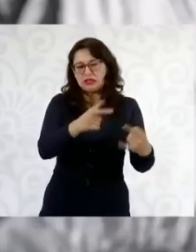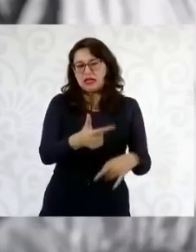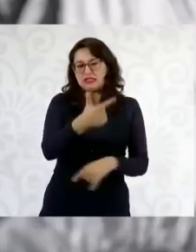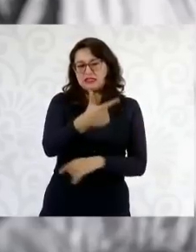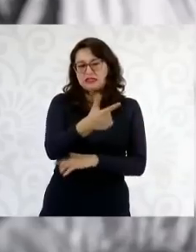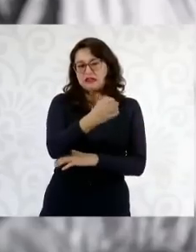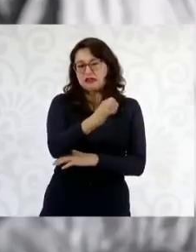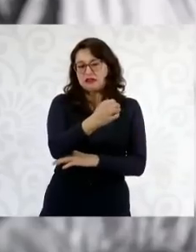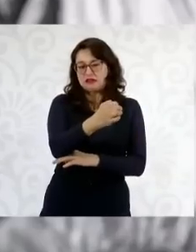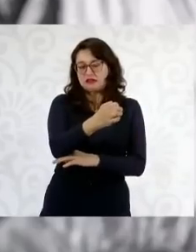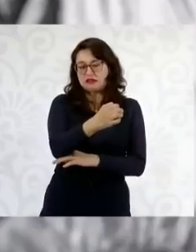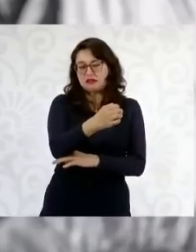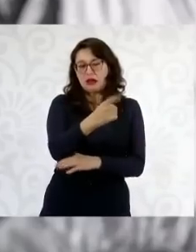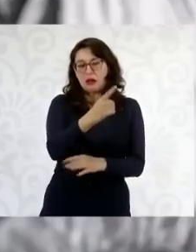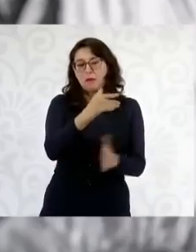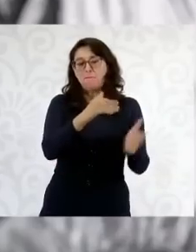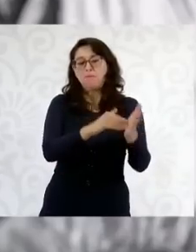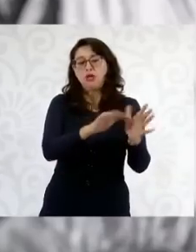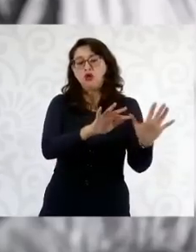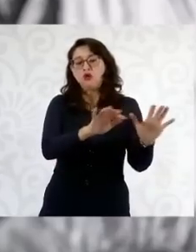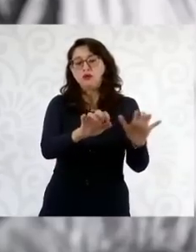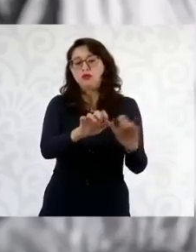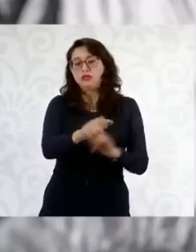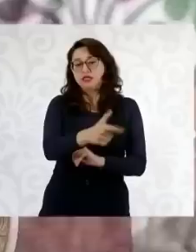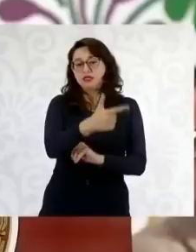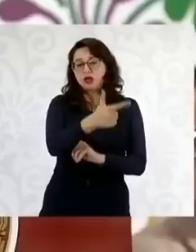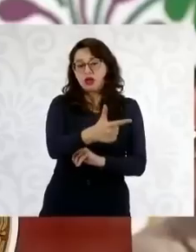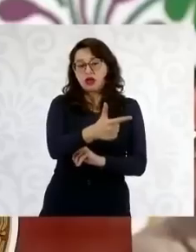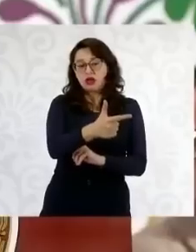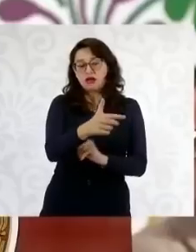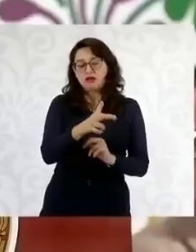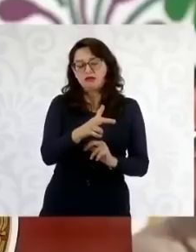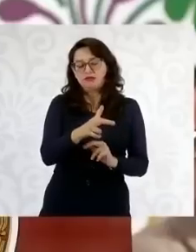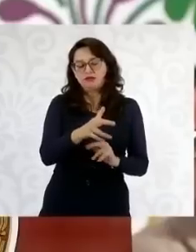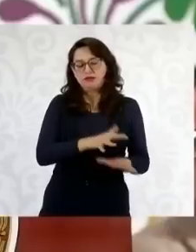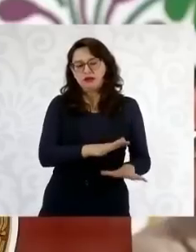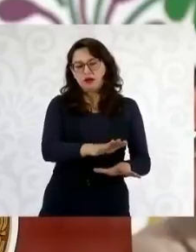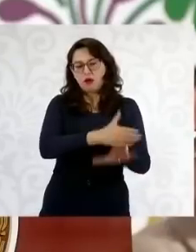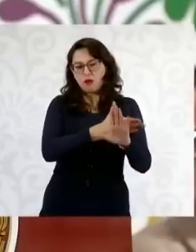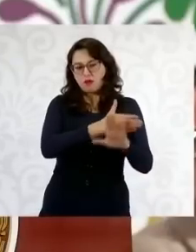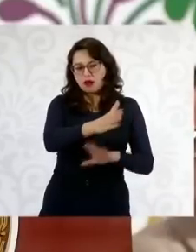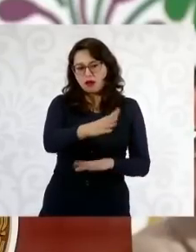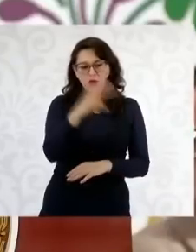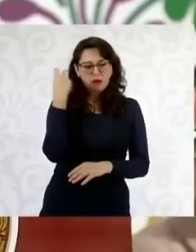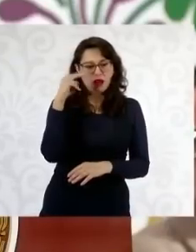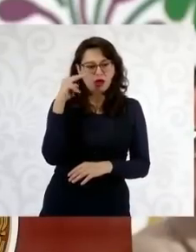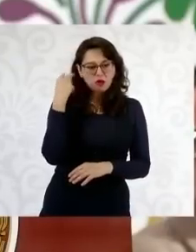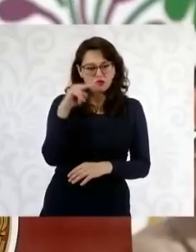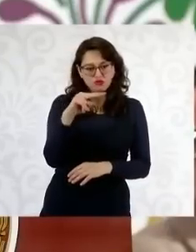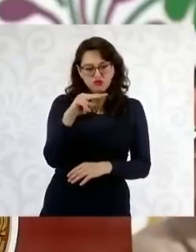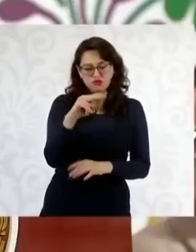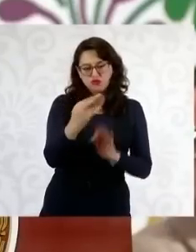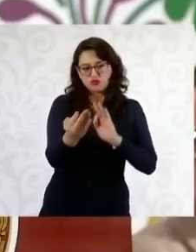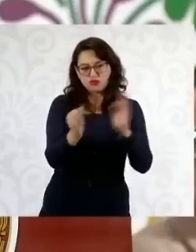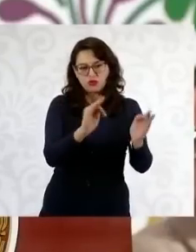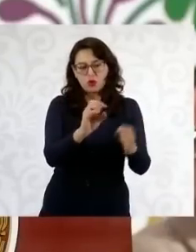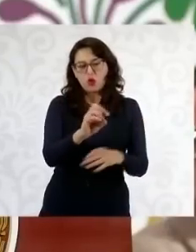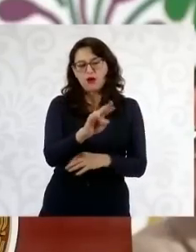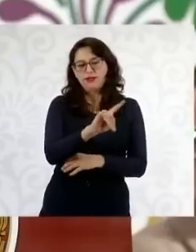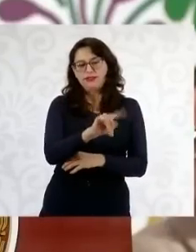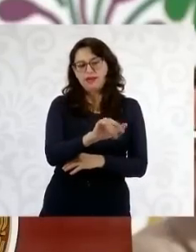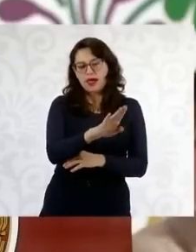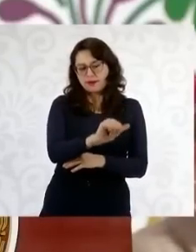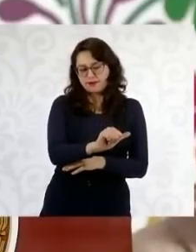de enero de 1907 en Río Blanco, Veracruz, en la cercanía de